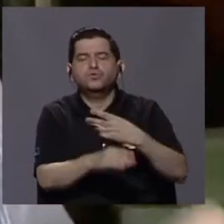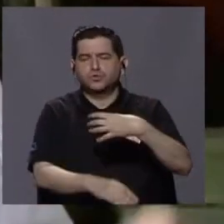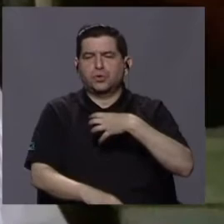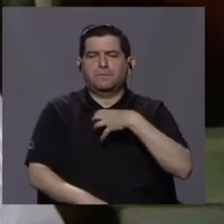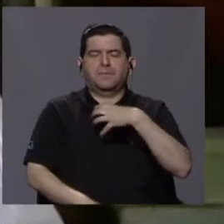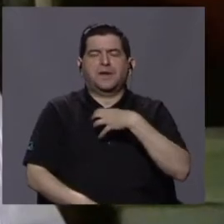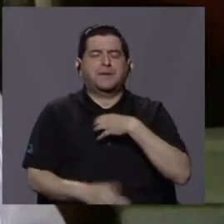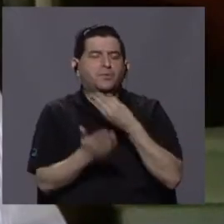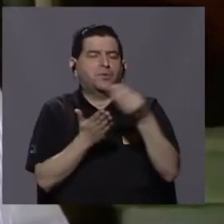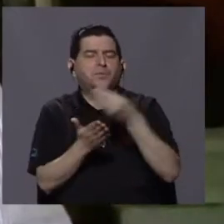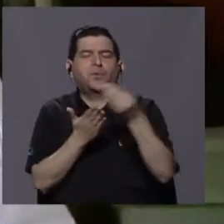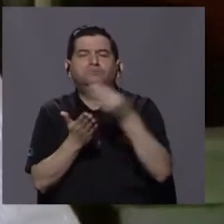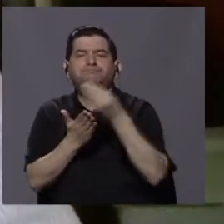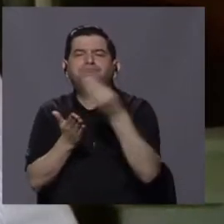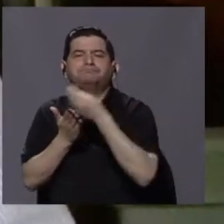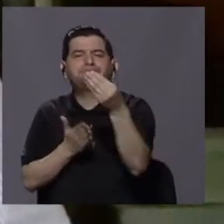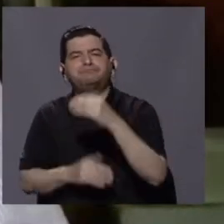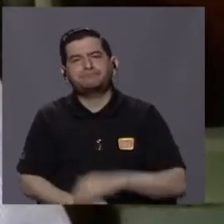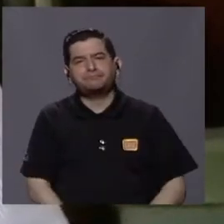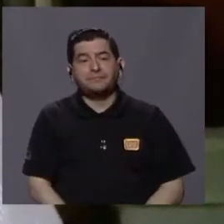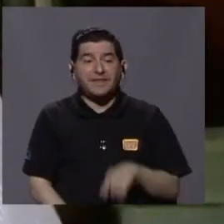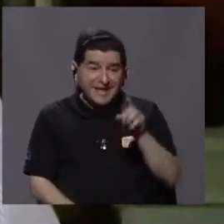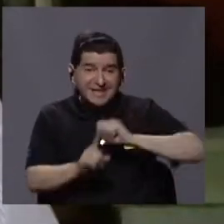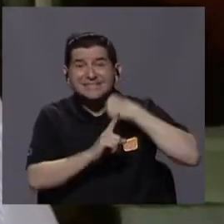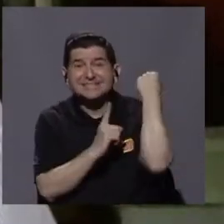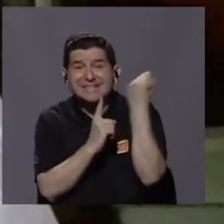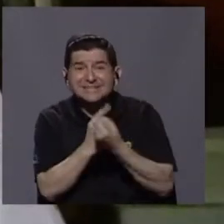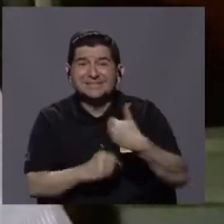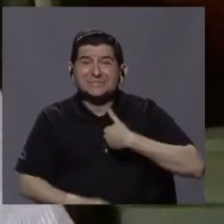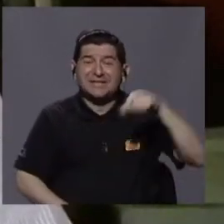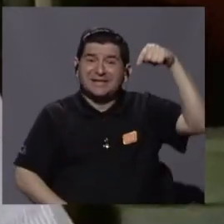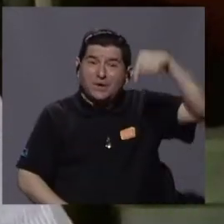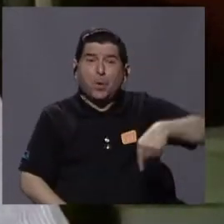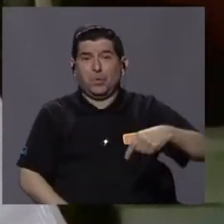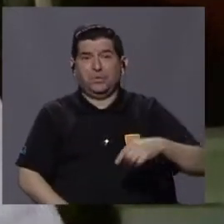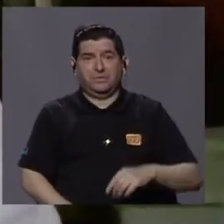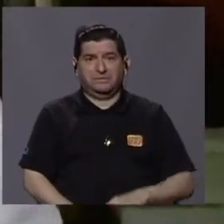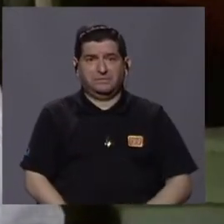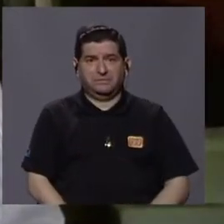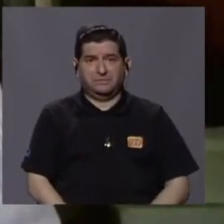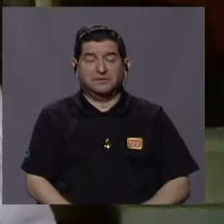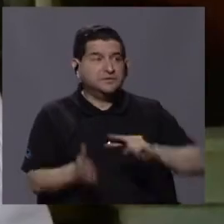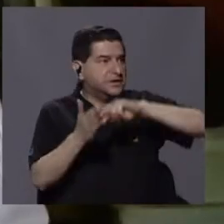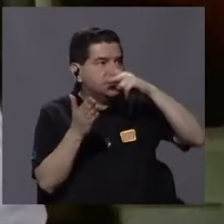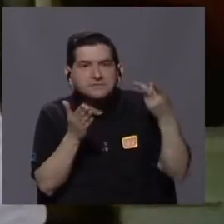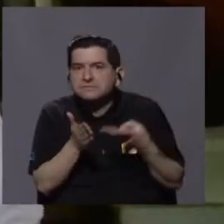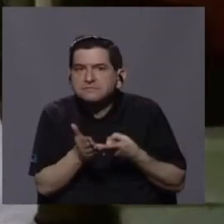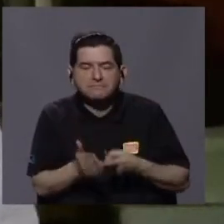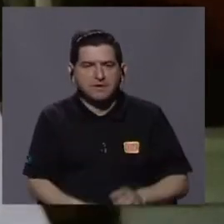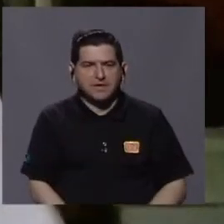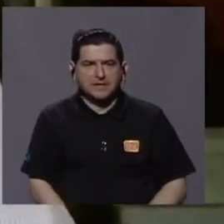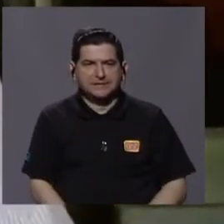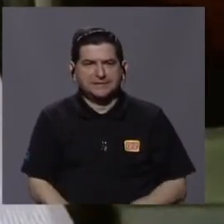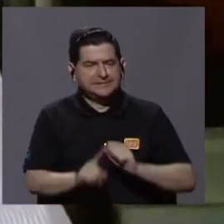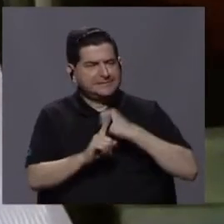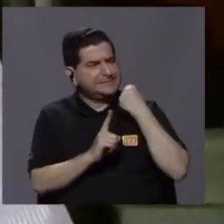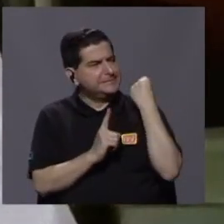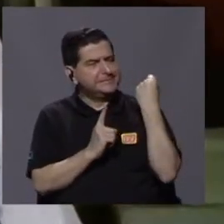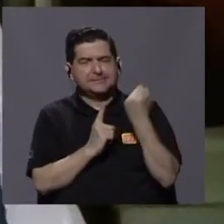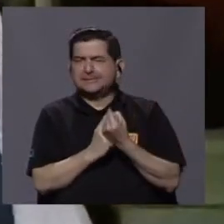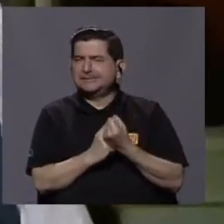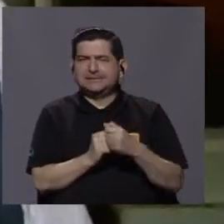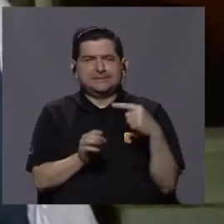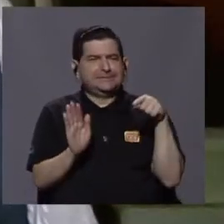consumismo esas son las condiciones que tenemos hoy en día lo cual nos hace ver con un tanto de